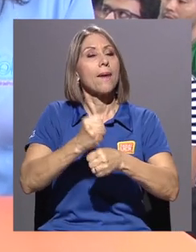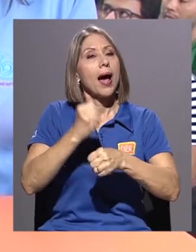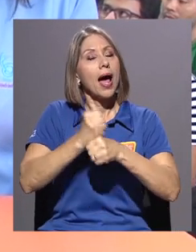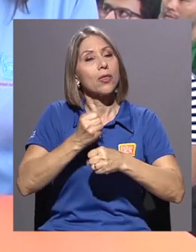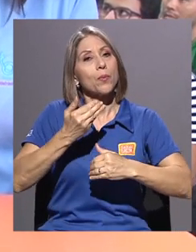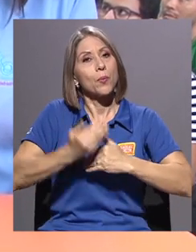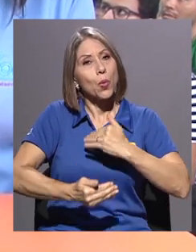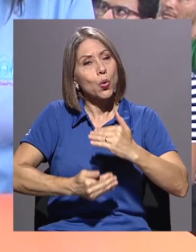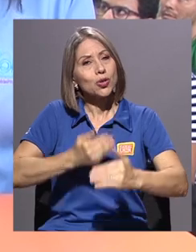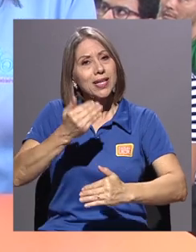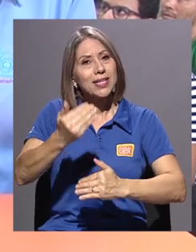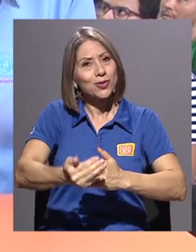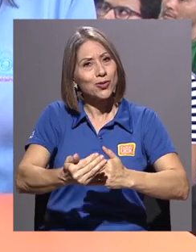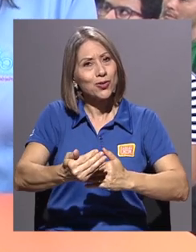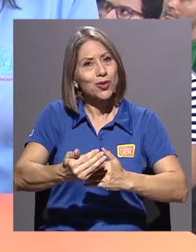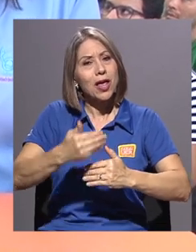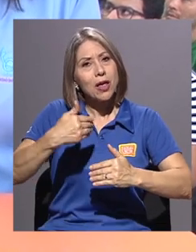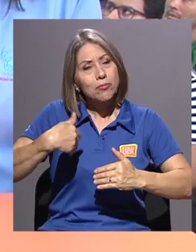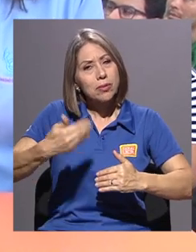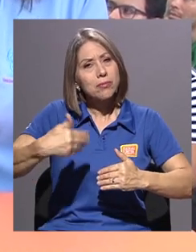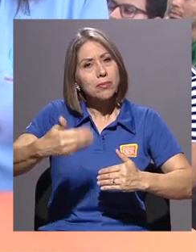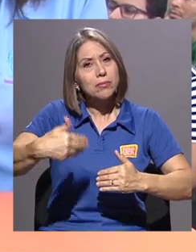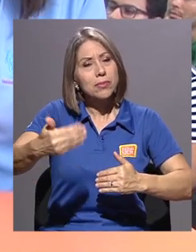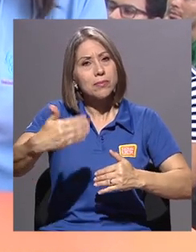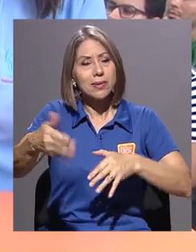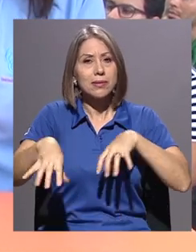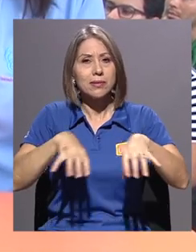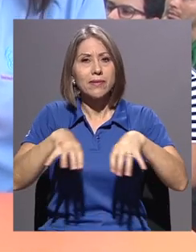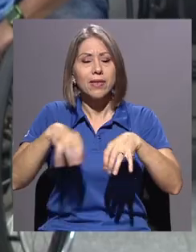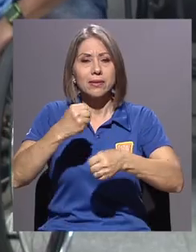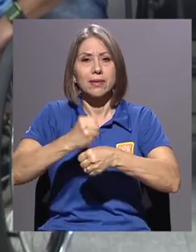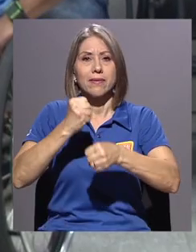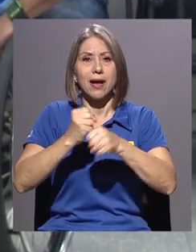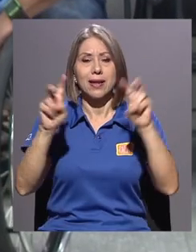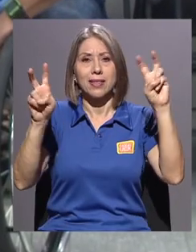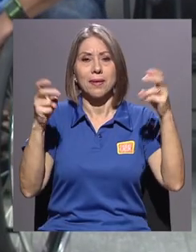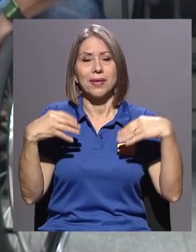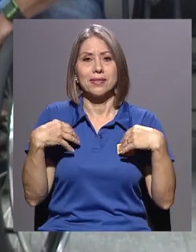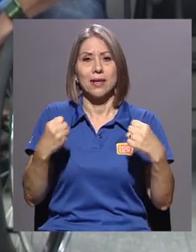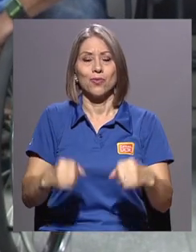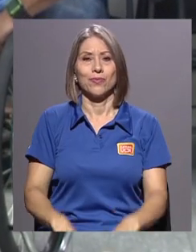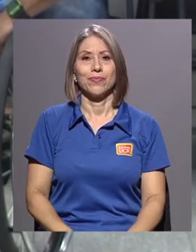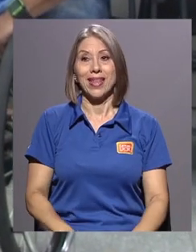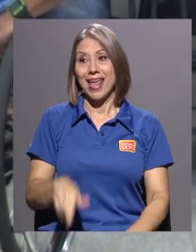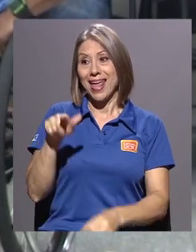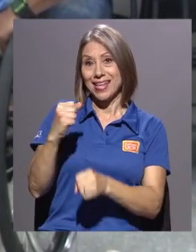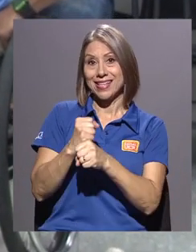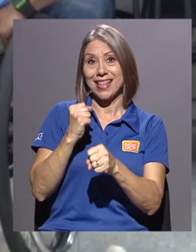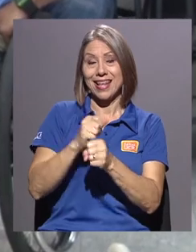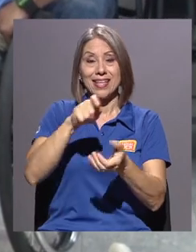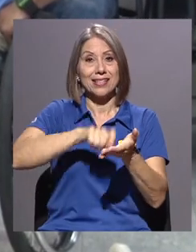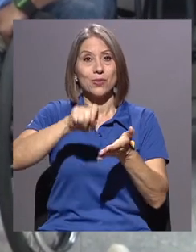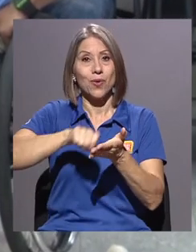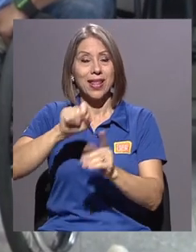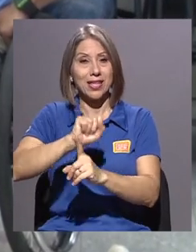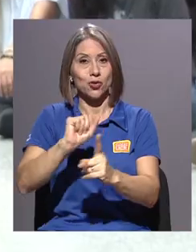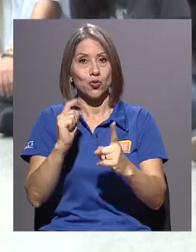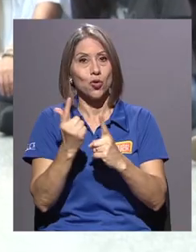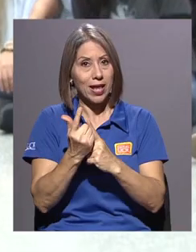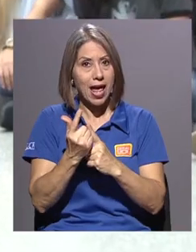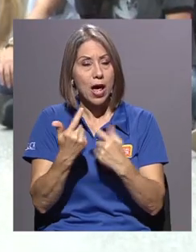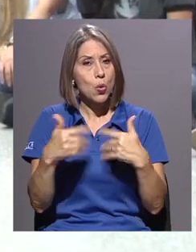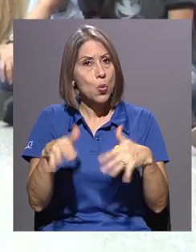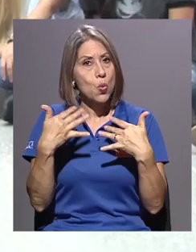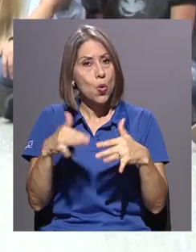procesos, o sea, una serie de actividades para trabajar los temas de salud. En esta tarea, la Escuela de Sociología ha tenido